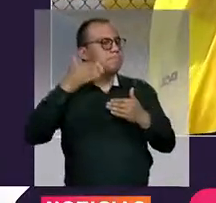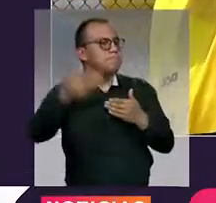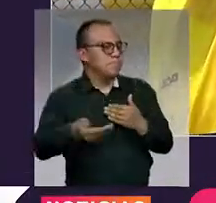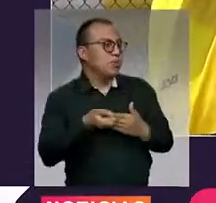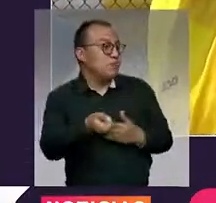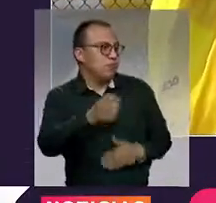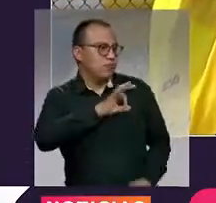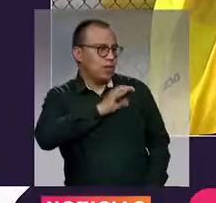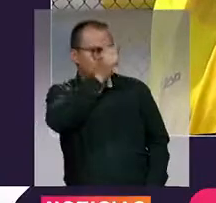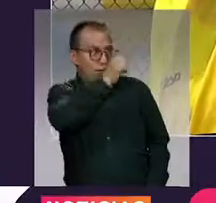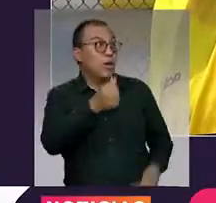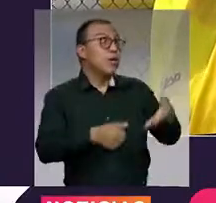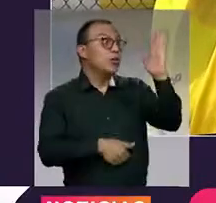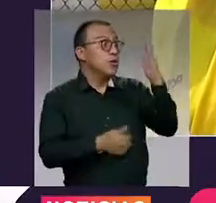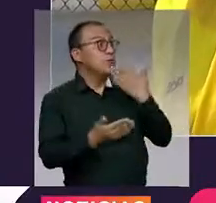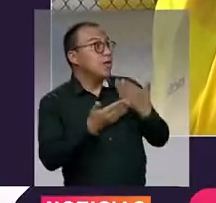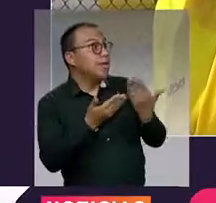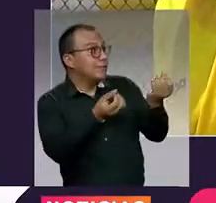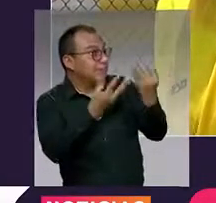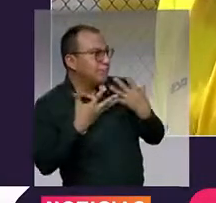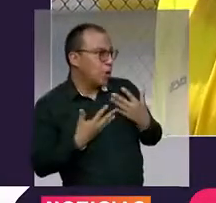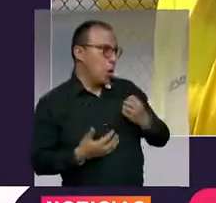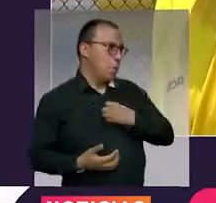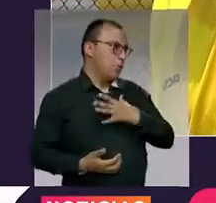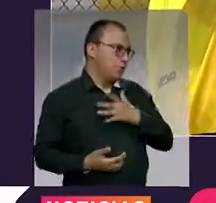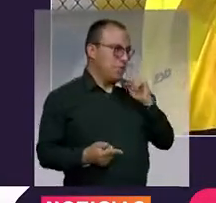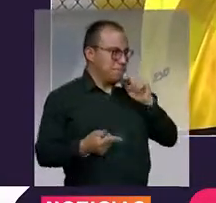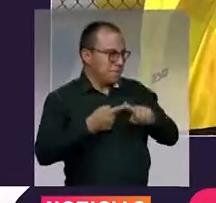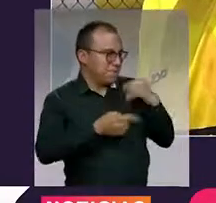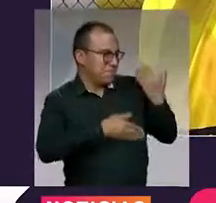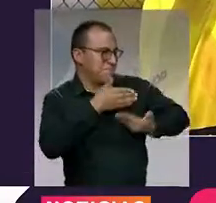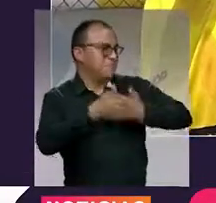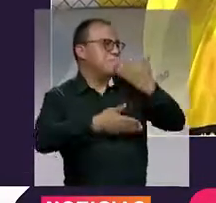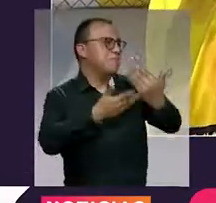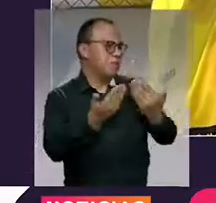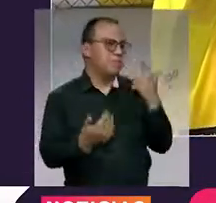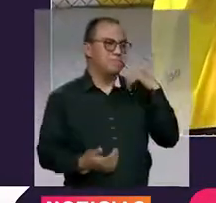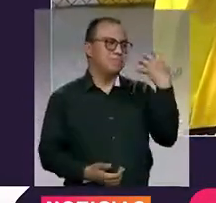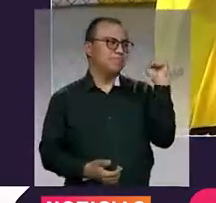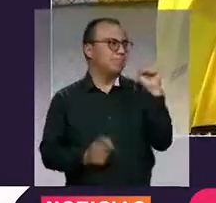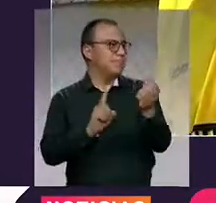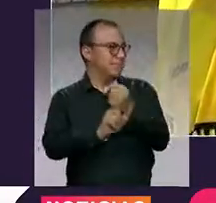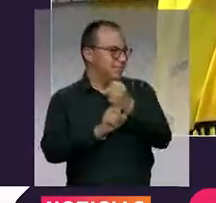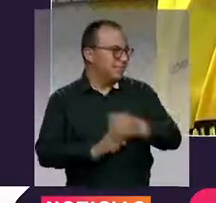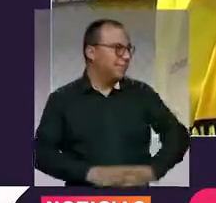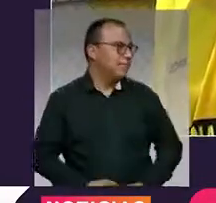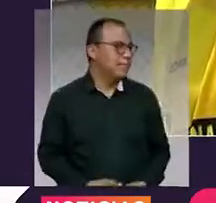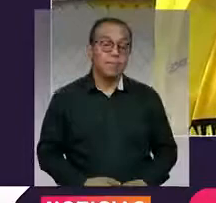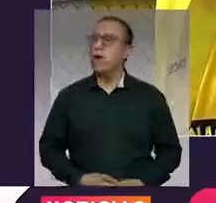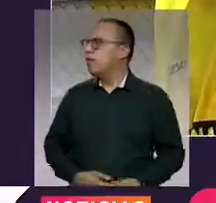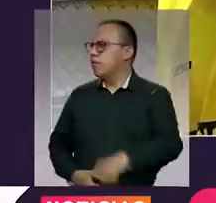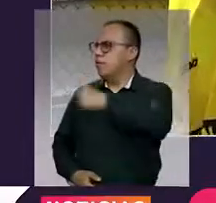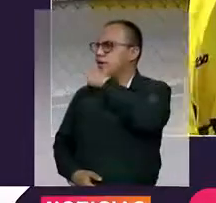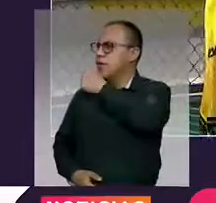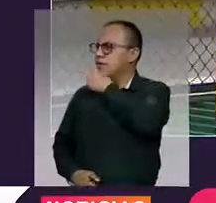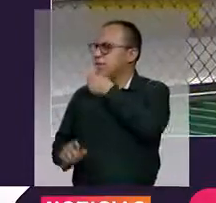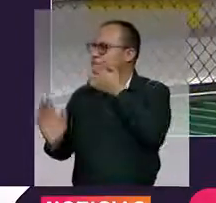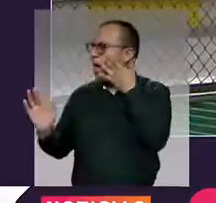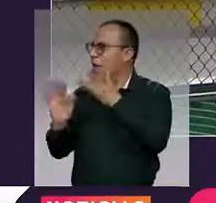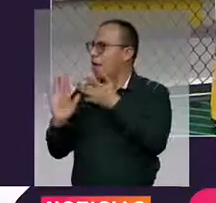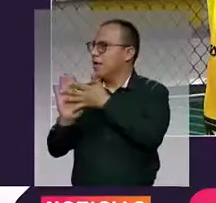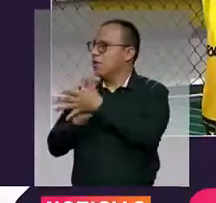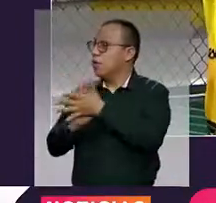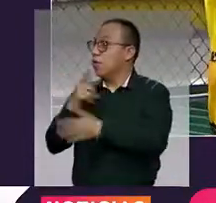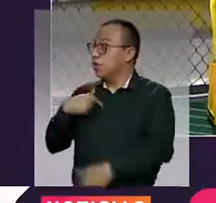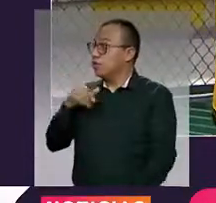y gloria a Dios que se nos dé el resultado de Nottingham y que podamos salir campeones. Camilo, una buena noticia para su carrera es que se va